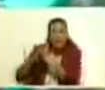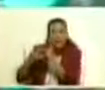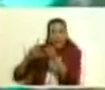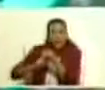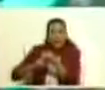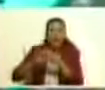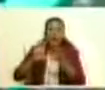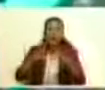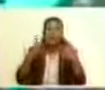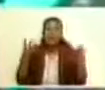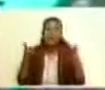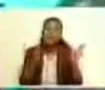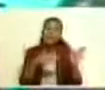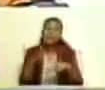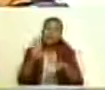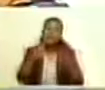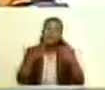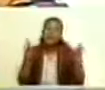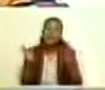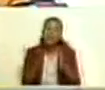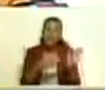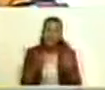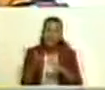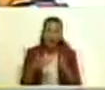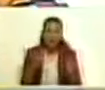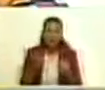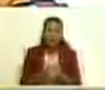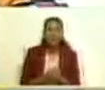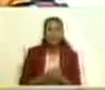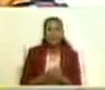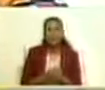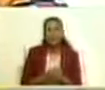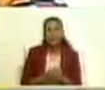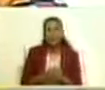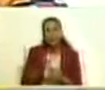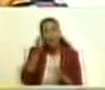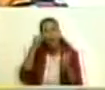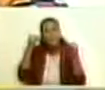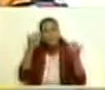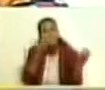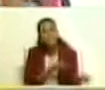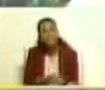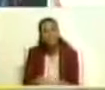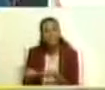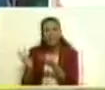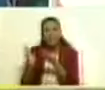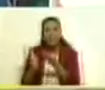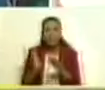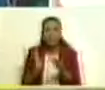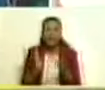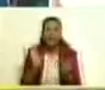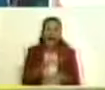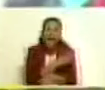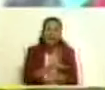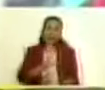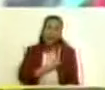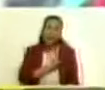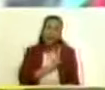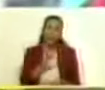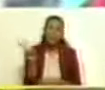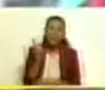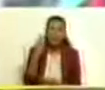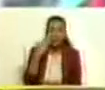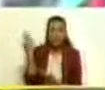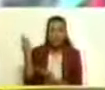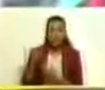Un 19 de marzo, un 19 de marzo, una fiesta me invitaron. A